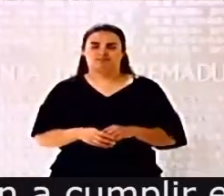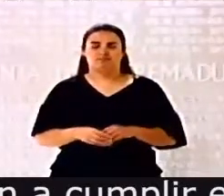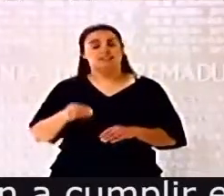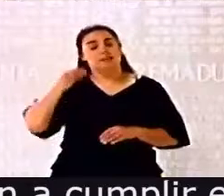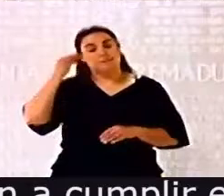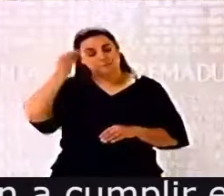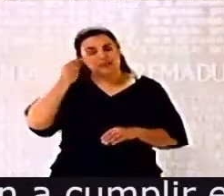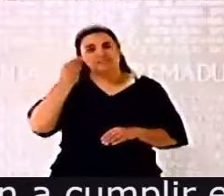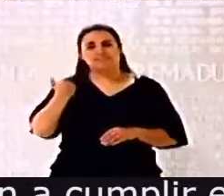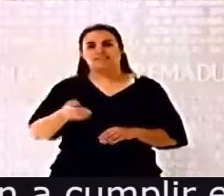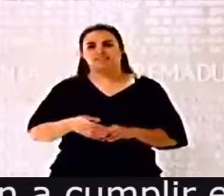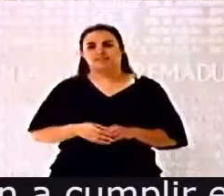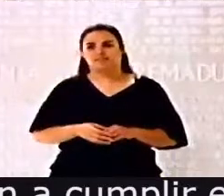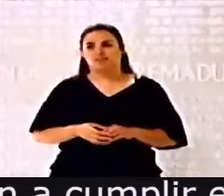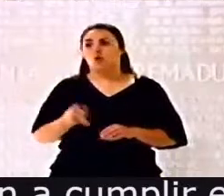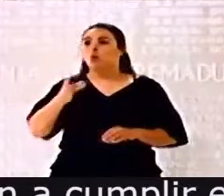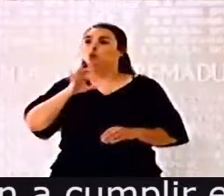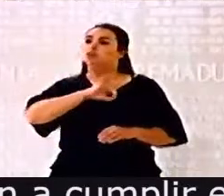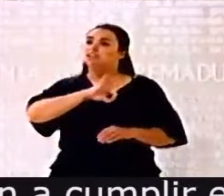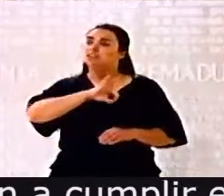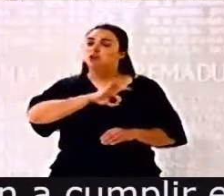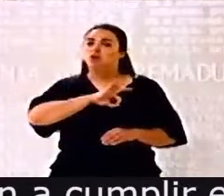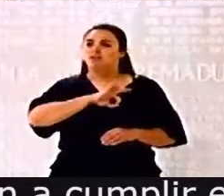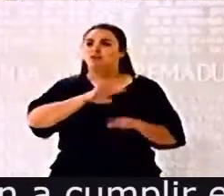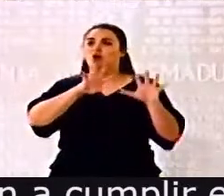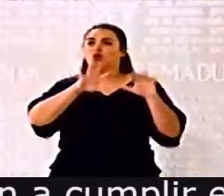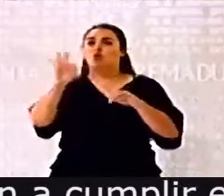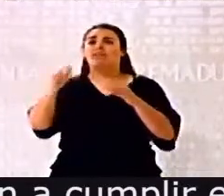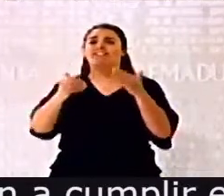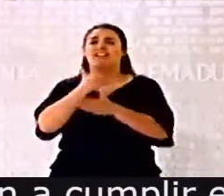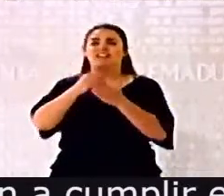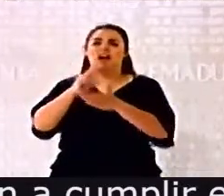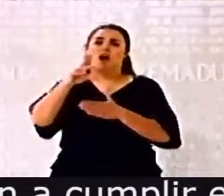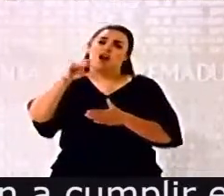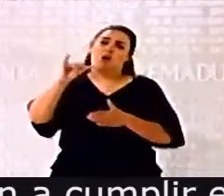Piensen en un señor que ha pasado 90 días en la UCI.